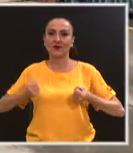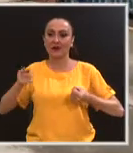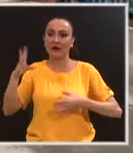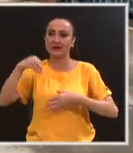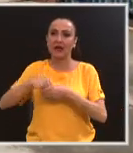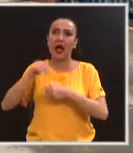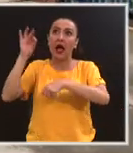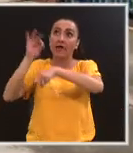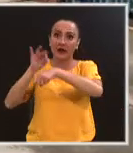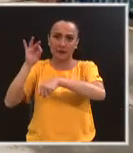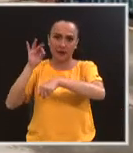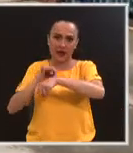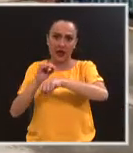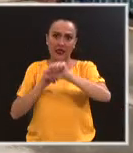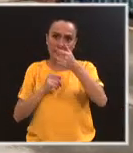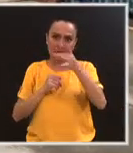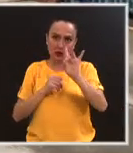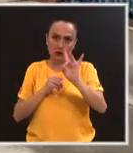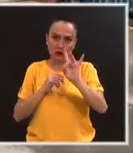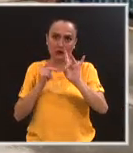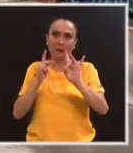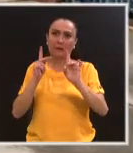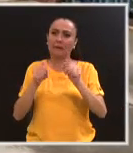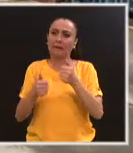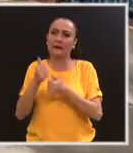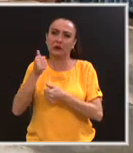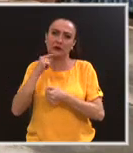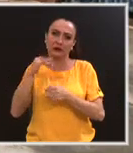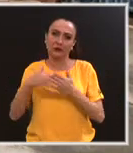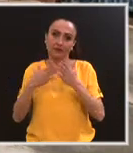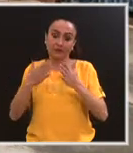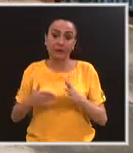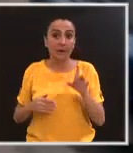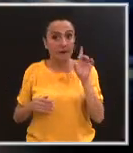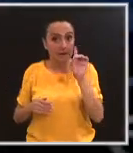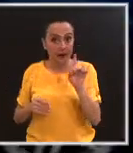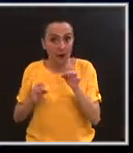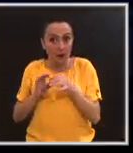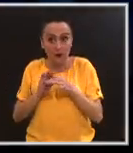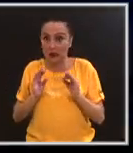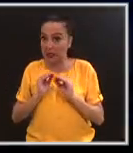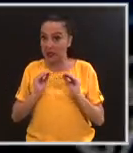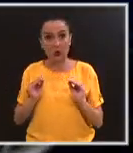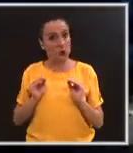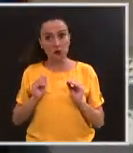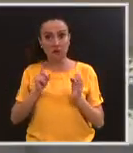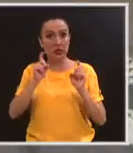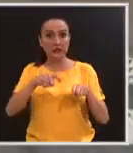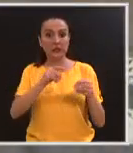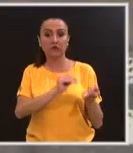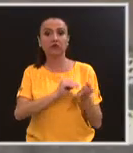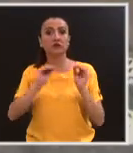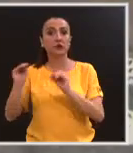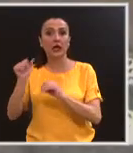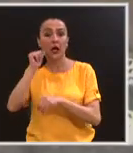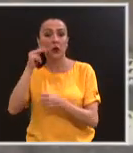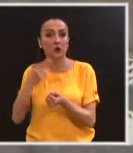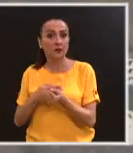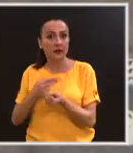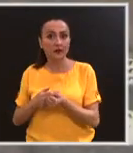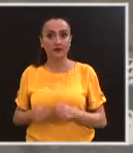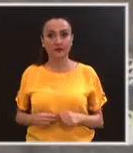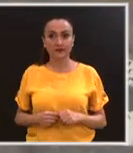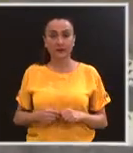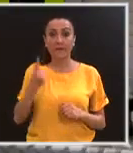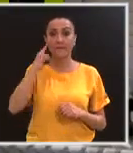las abejas picaron a 18 personas la mayoría de estudiantes pero por dicha ninguno requirió traslado médico